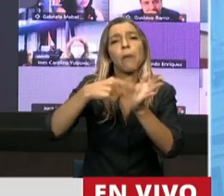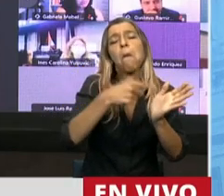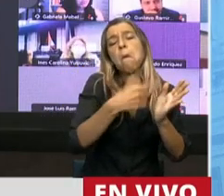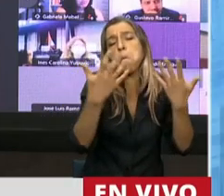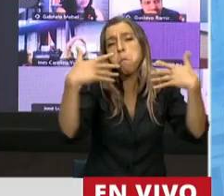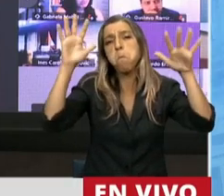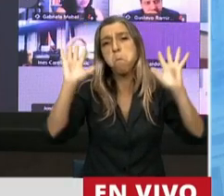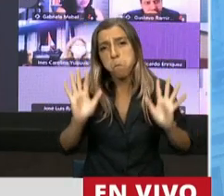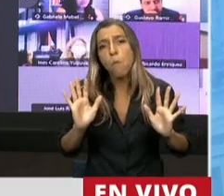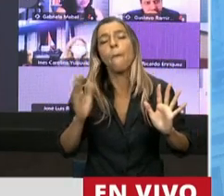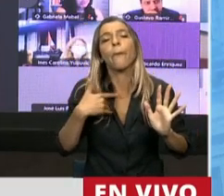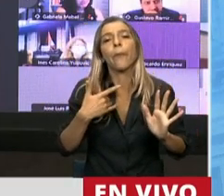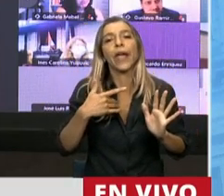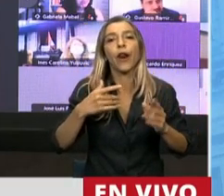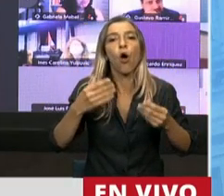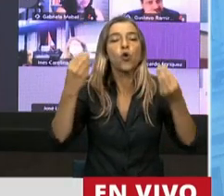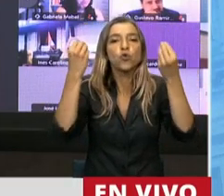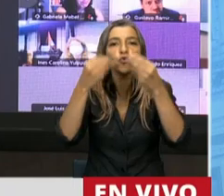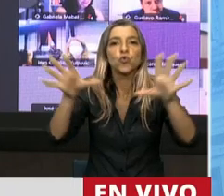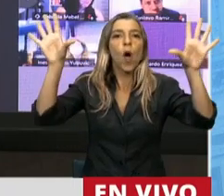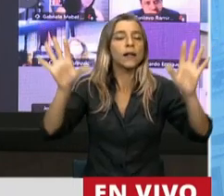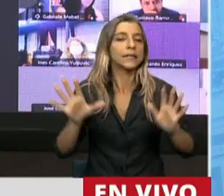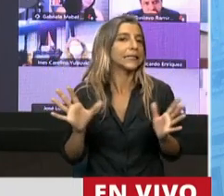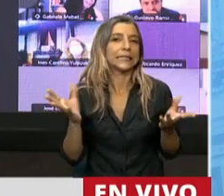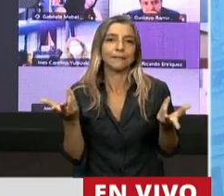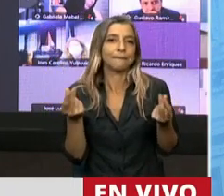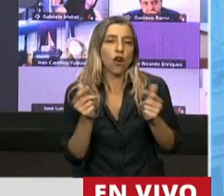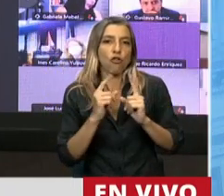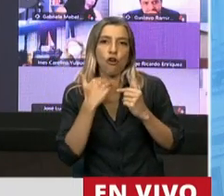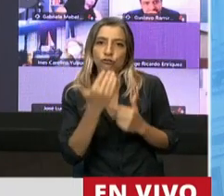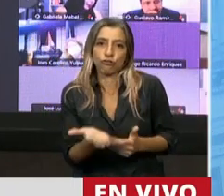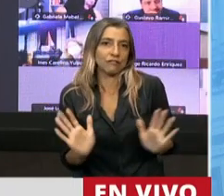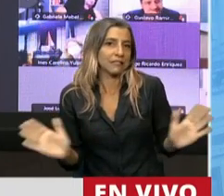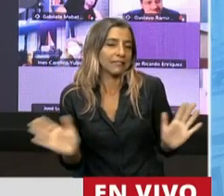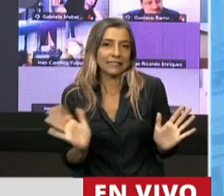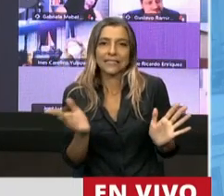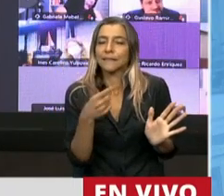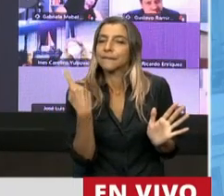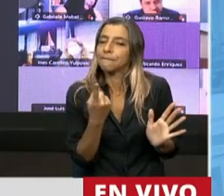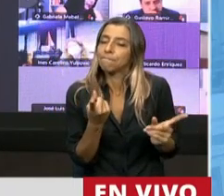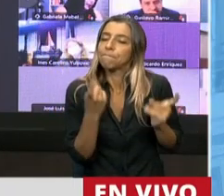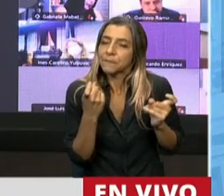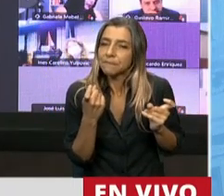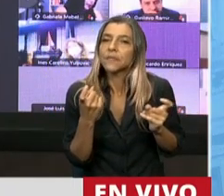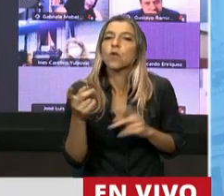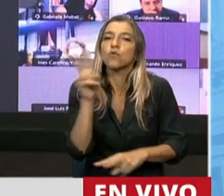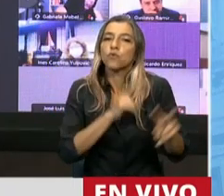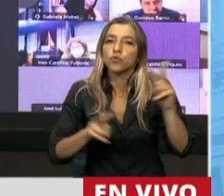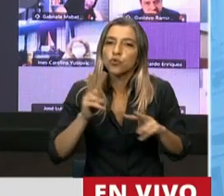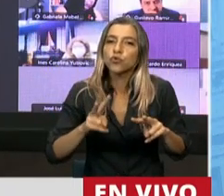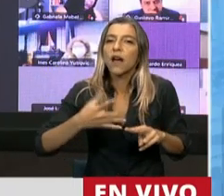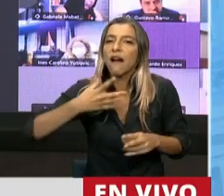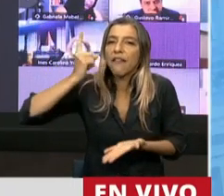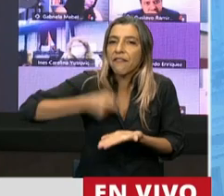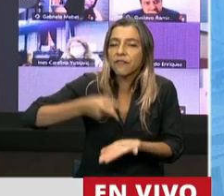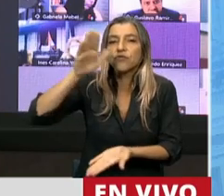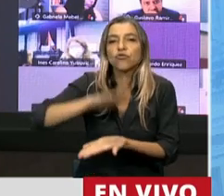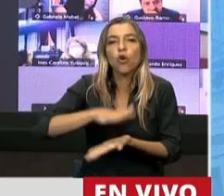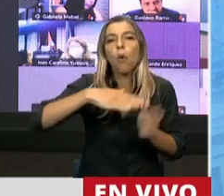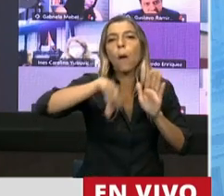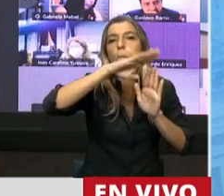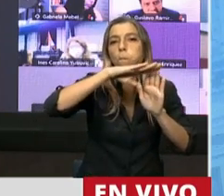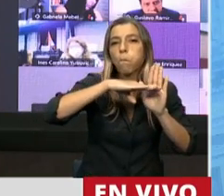concretas, como bien decía mi colega preopinante, como por ejemplo poder definir un buen protocolo